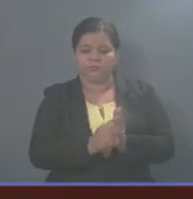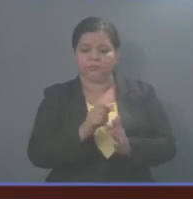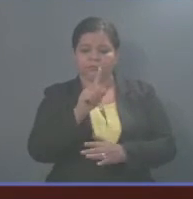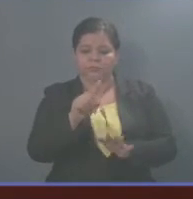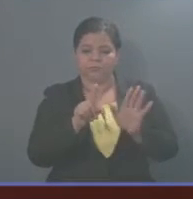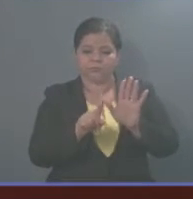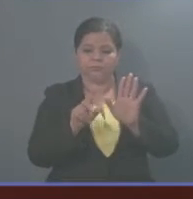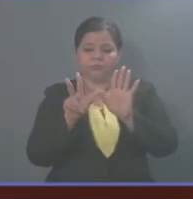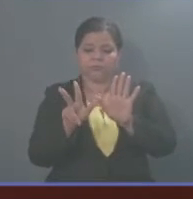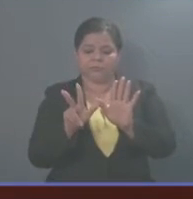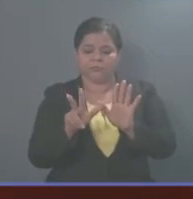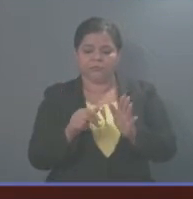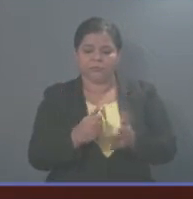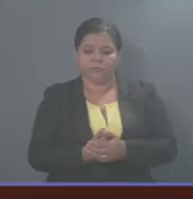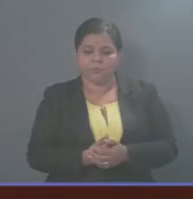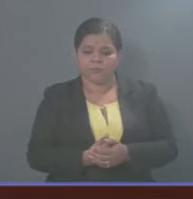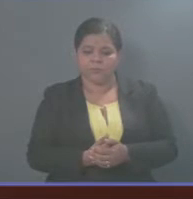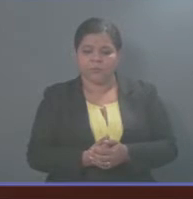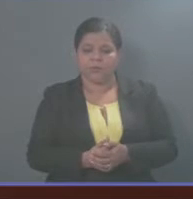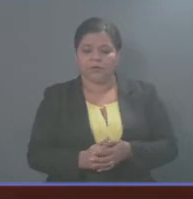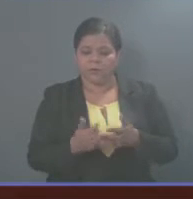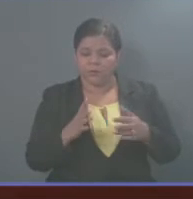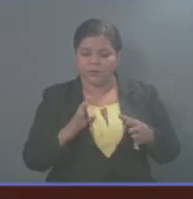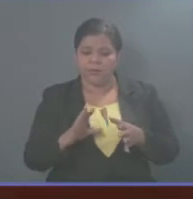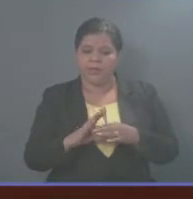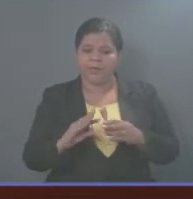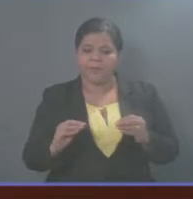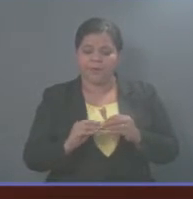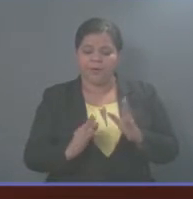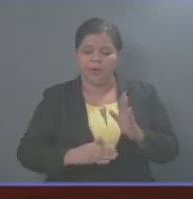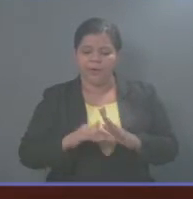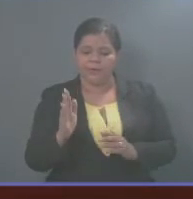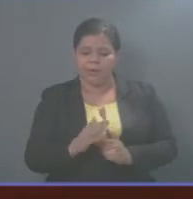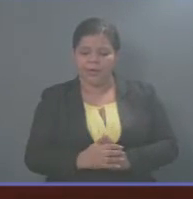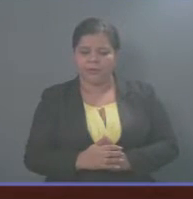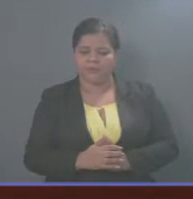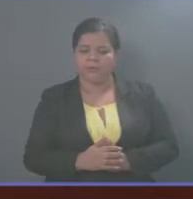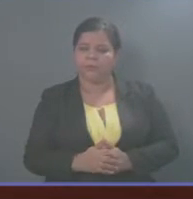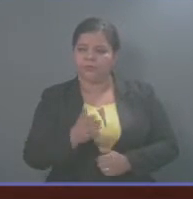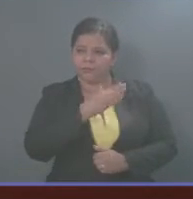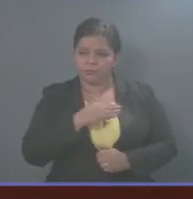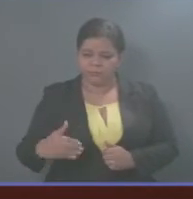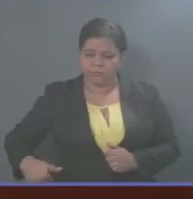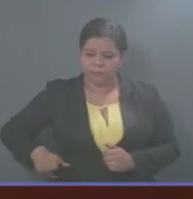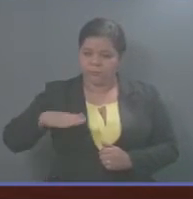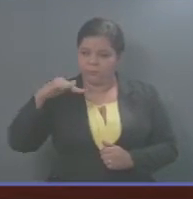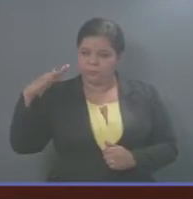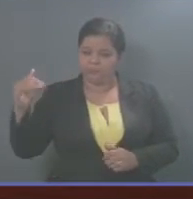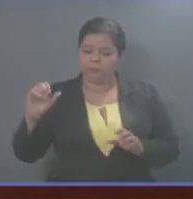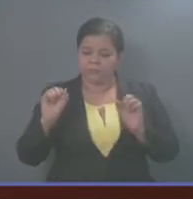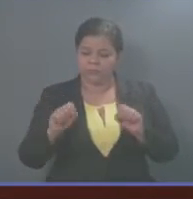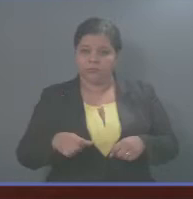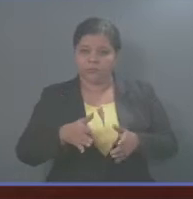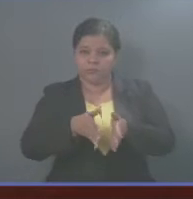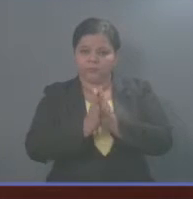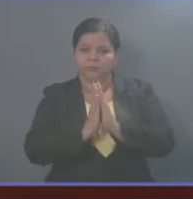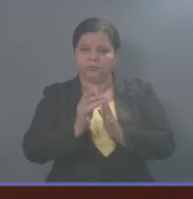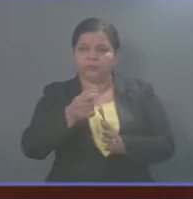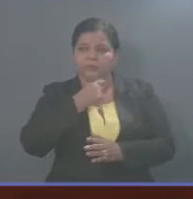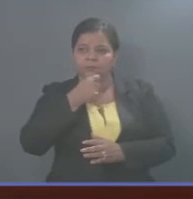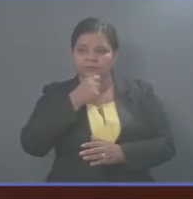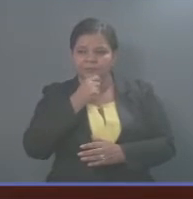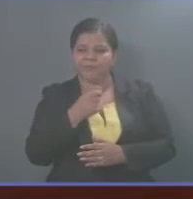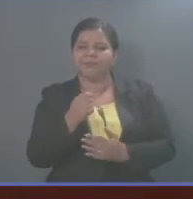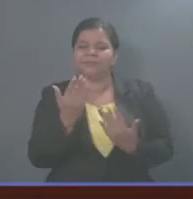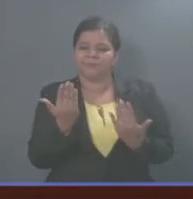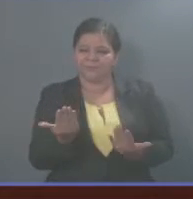168 numeral 7 de la Constitución, el presidente de la República informe sobre en